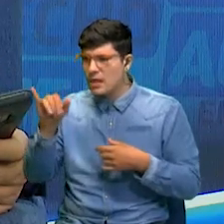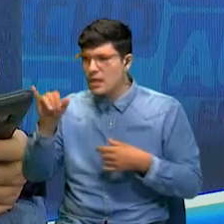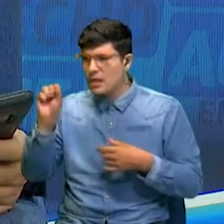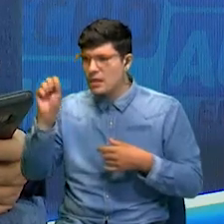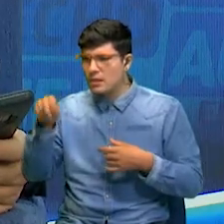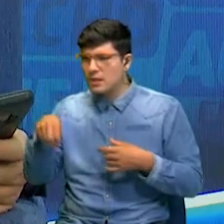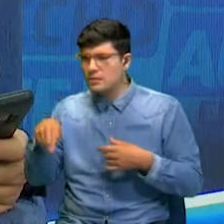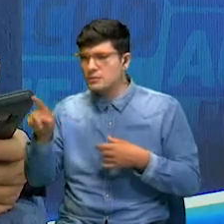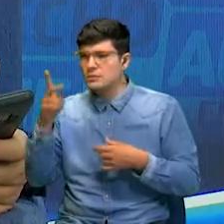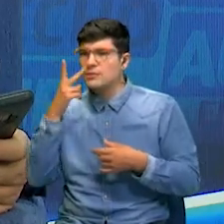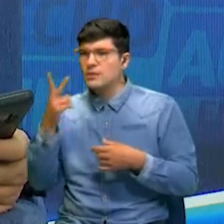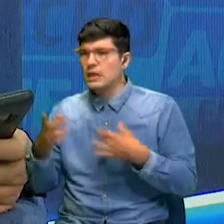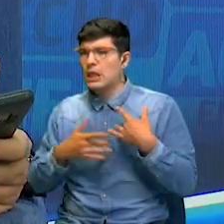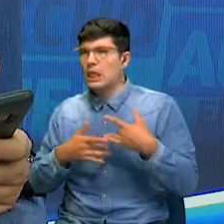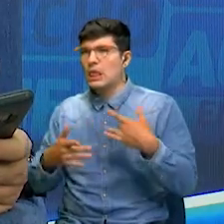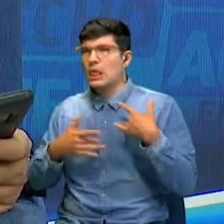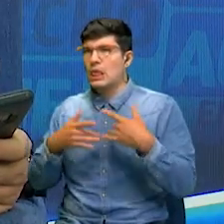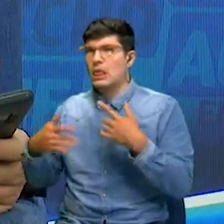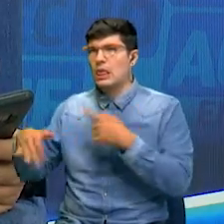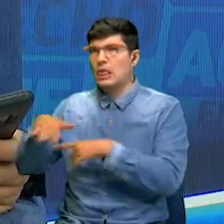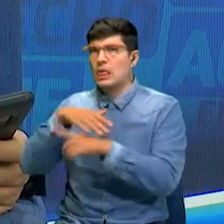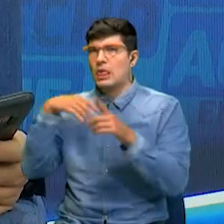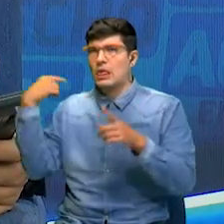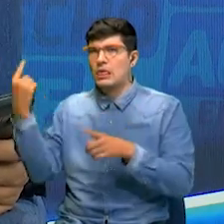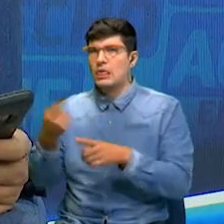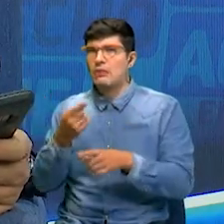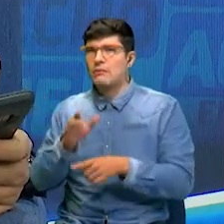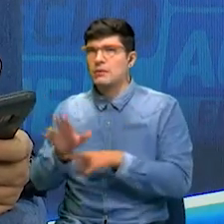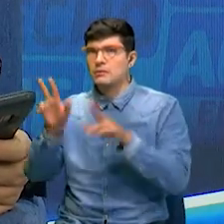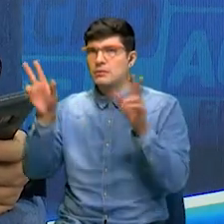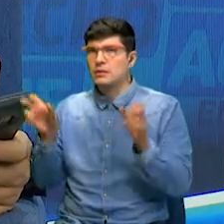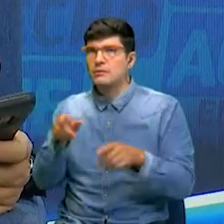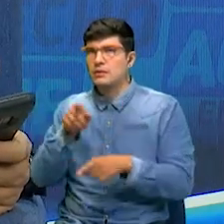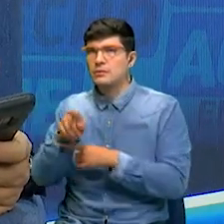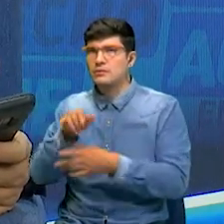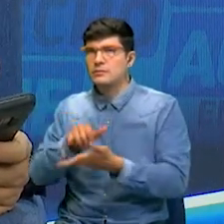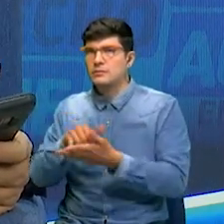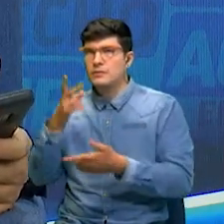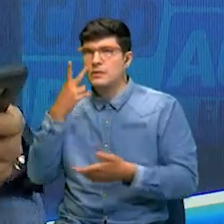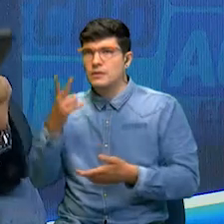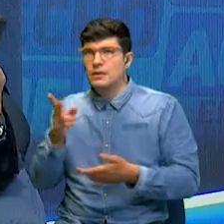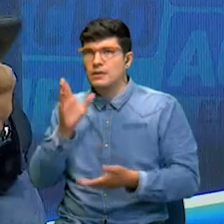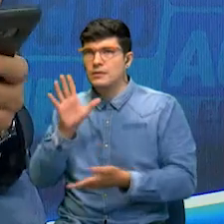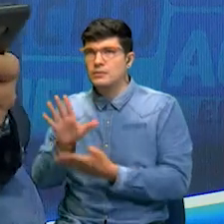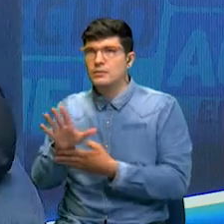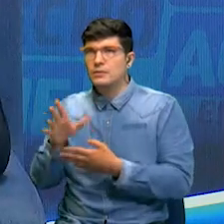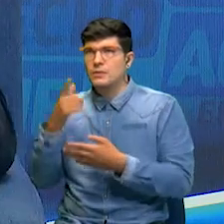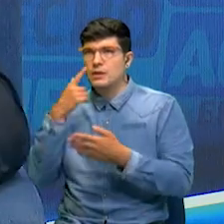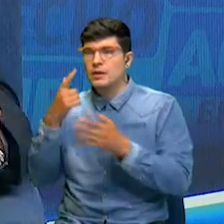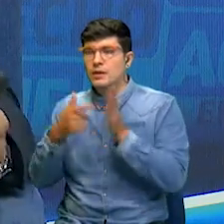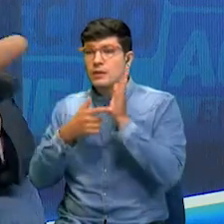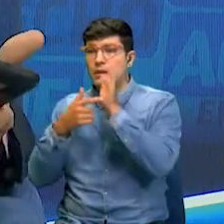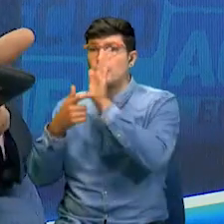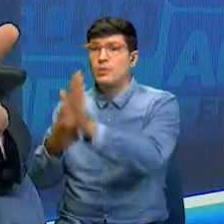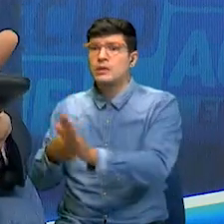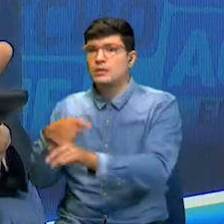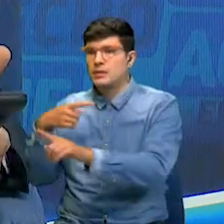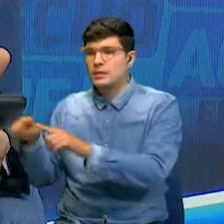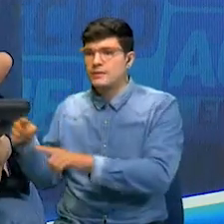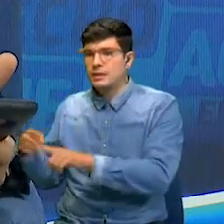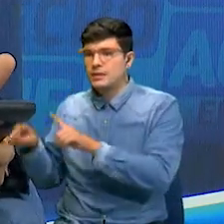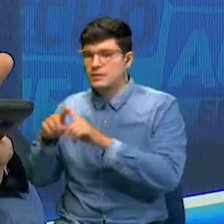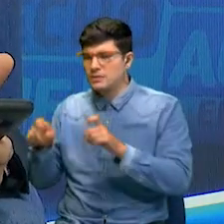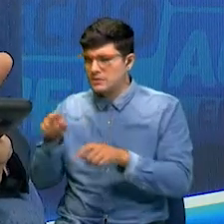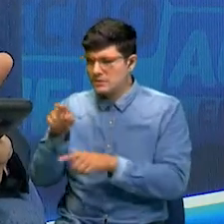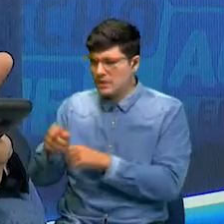fue generó todo este tema en Buenaventura, donde precisamente por la muestra de todo este tipo, bueno, pero ¿usted